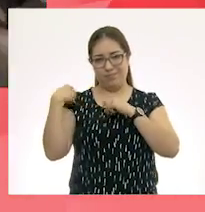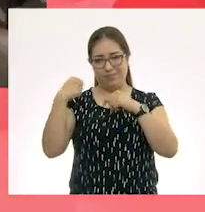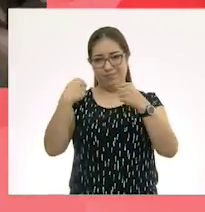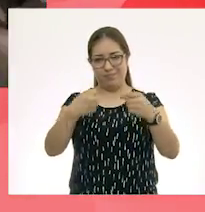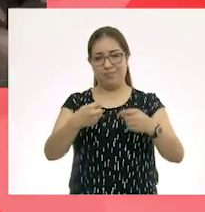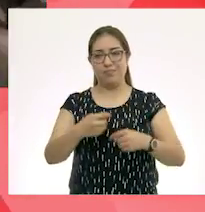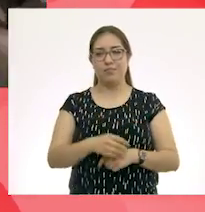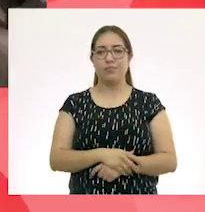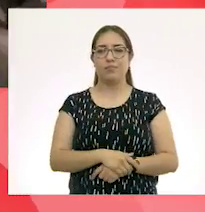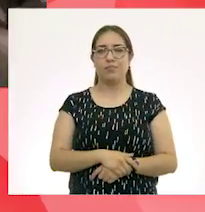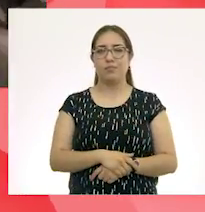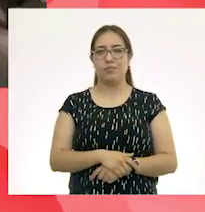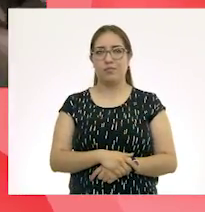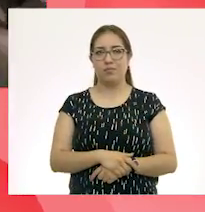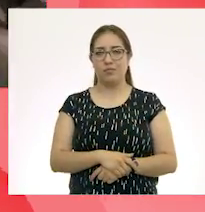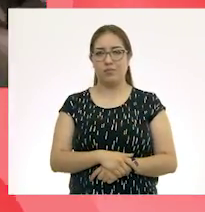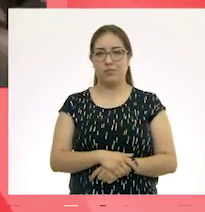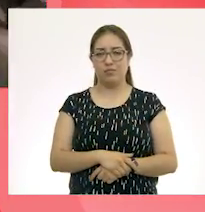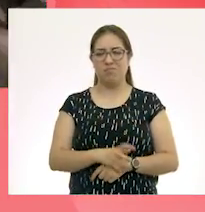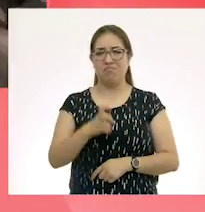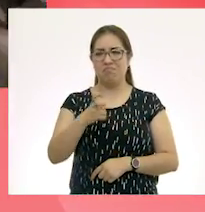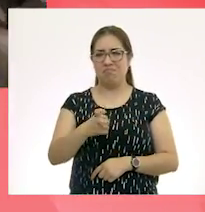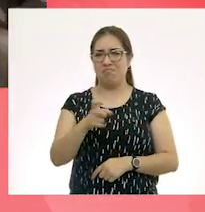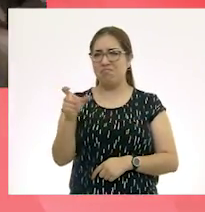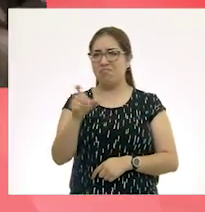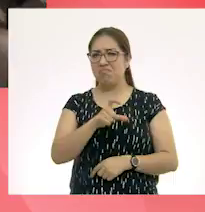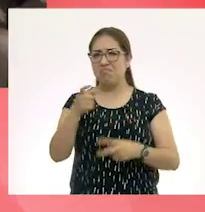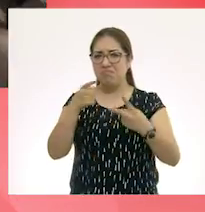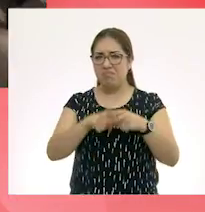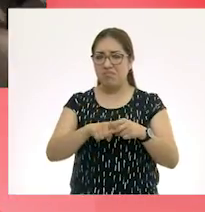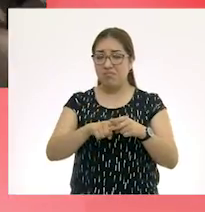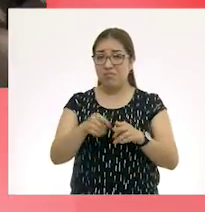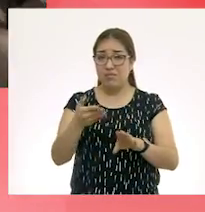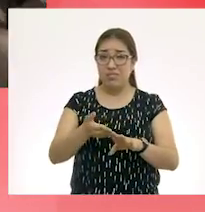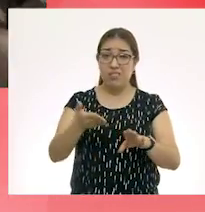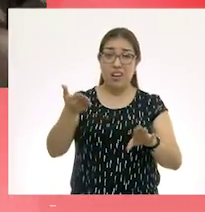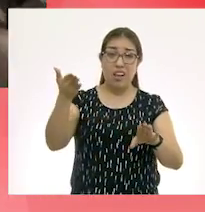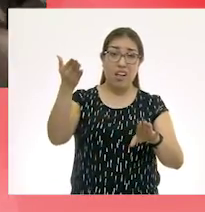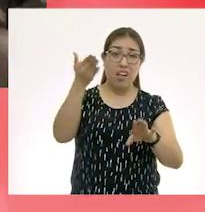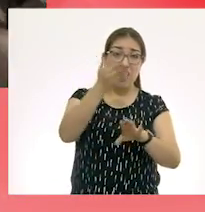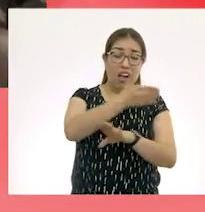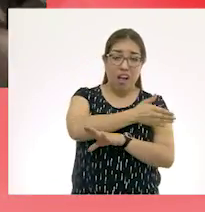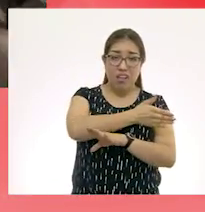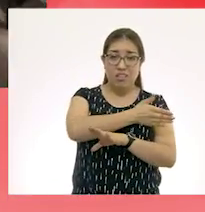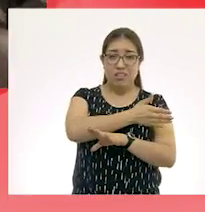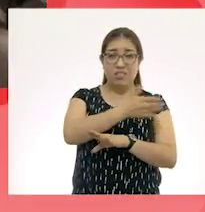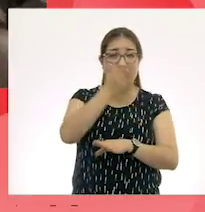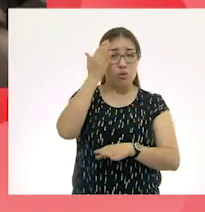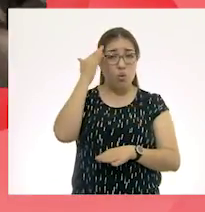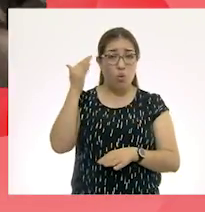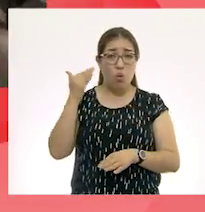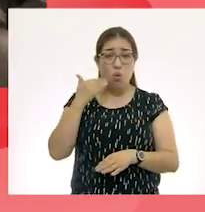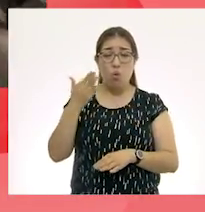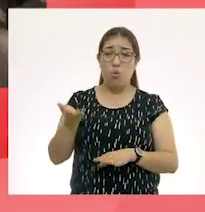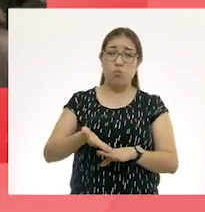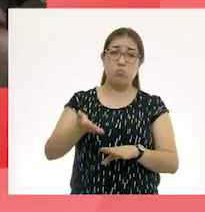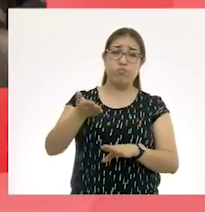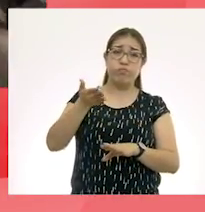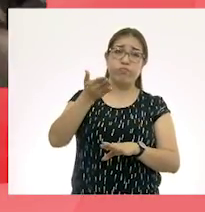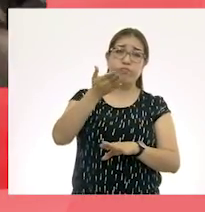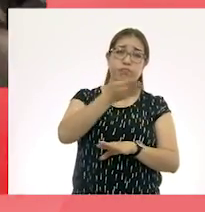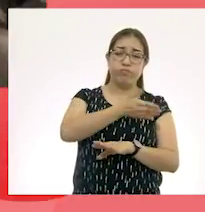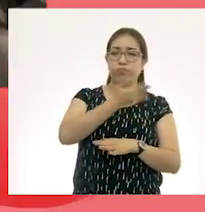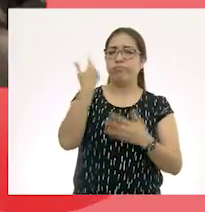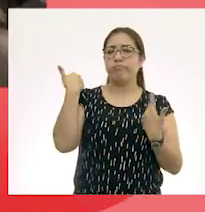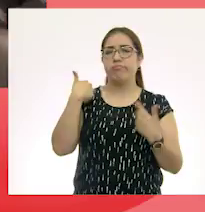es de origen precolombino y que tiene que ver con la cultura mesoamericana. Doña